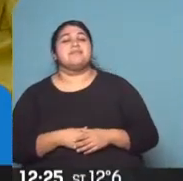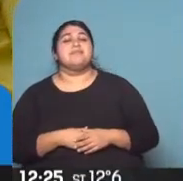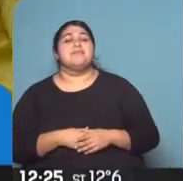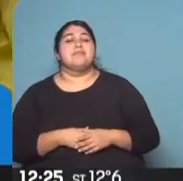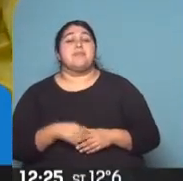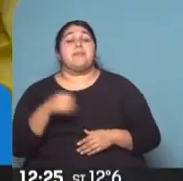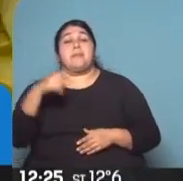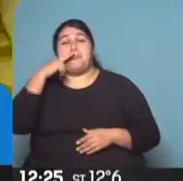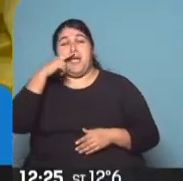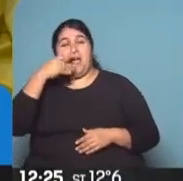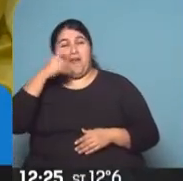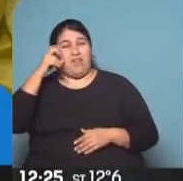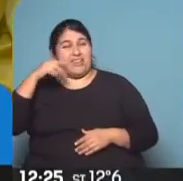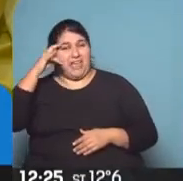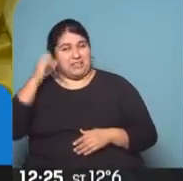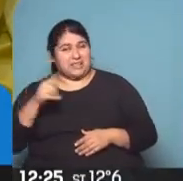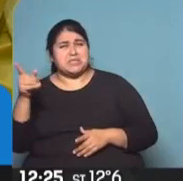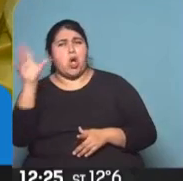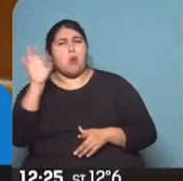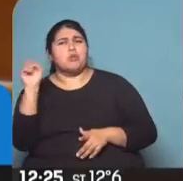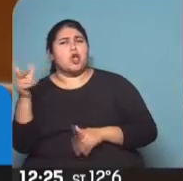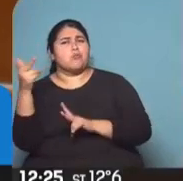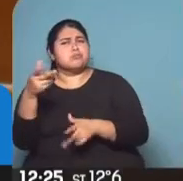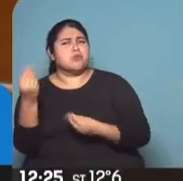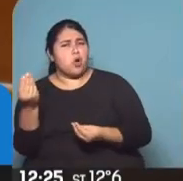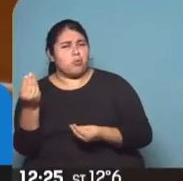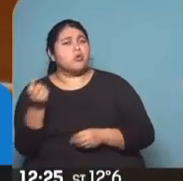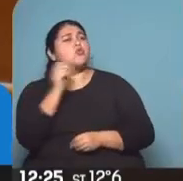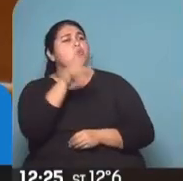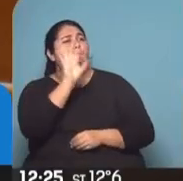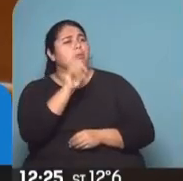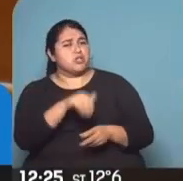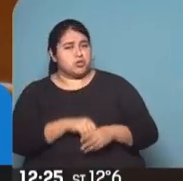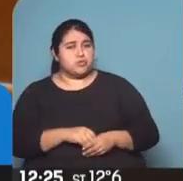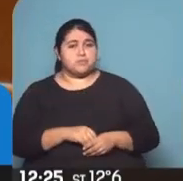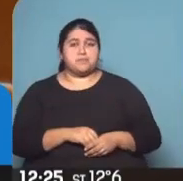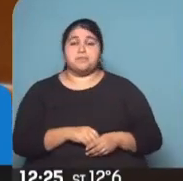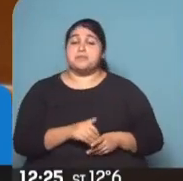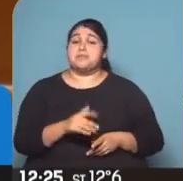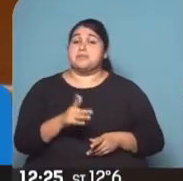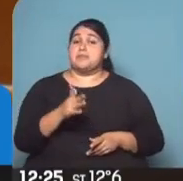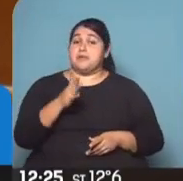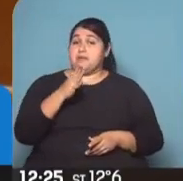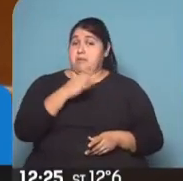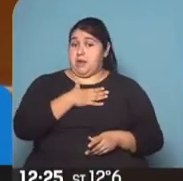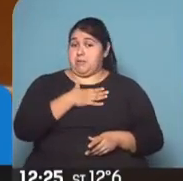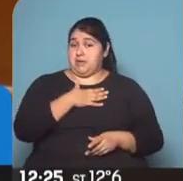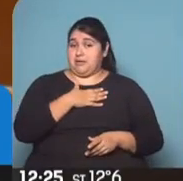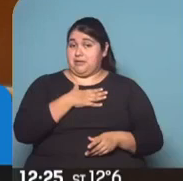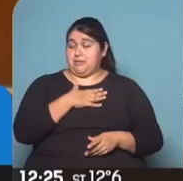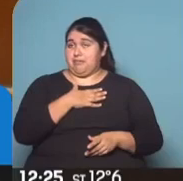presidente qué opinión le merece a usted a ver yo creo que es estar hallando la